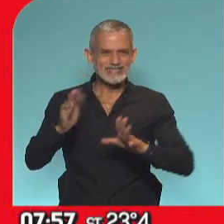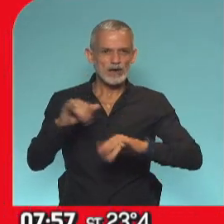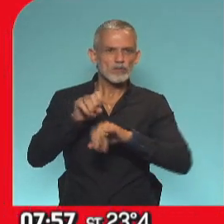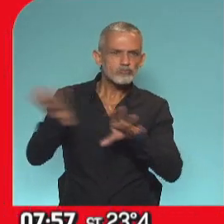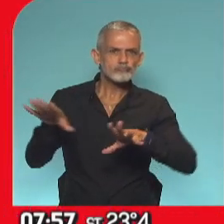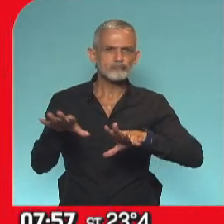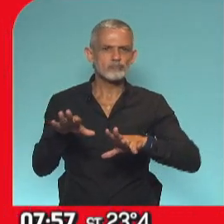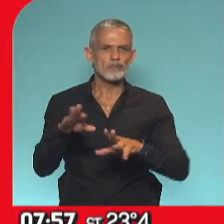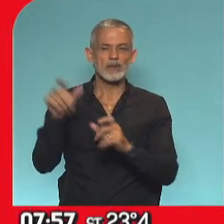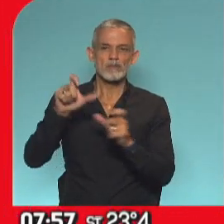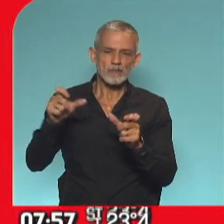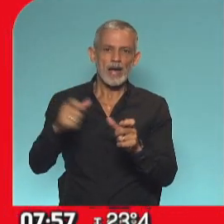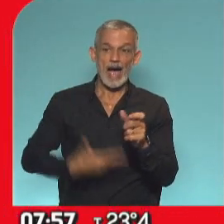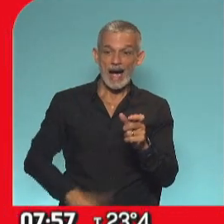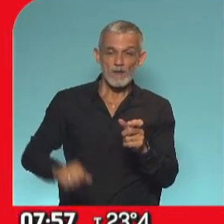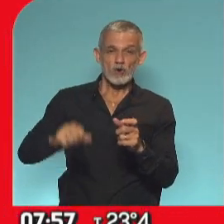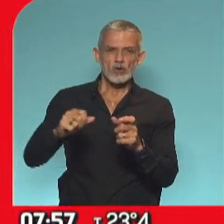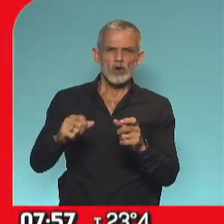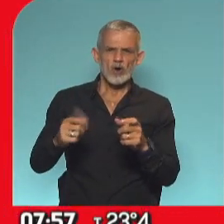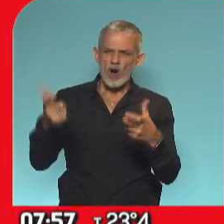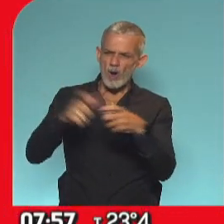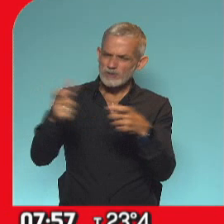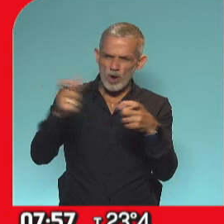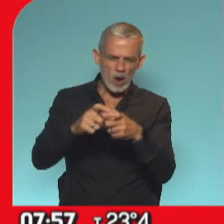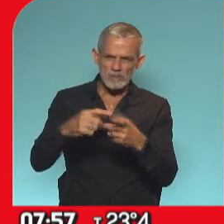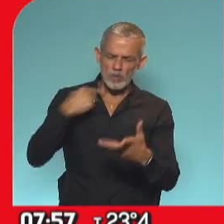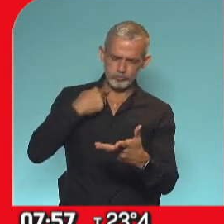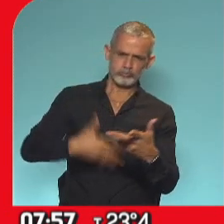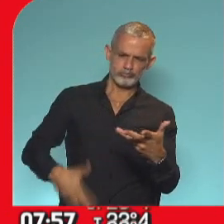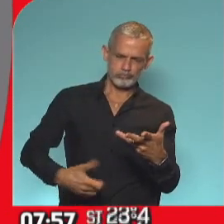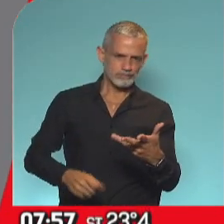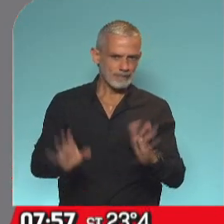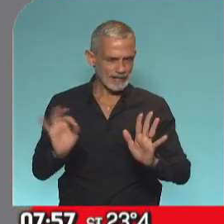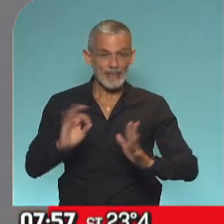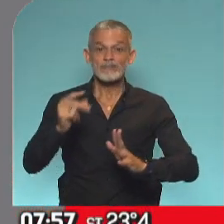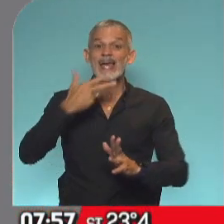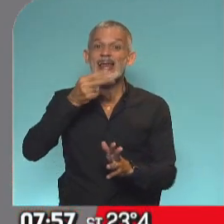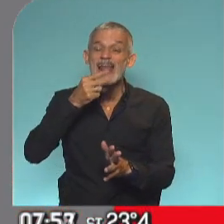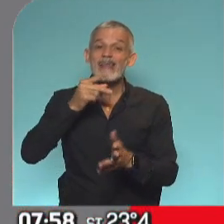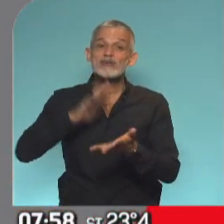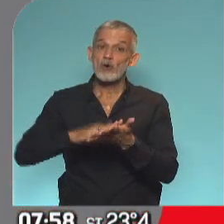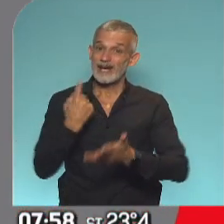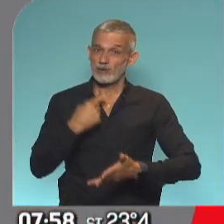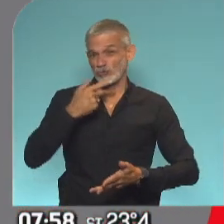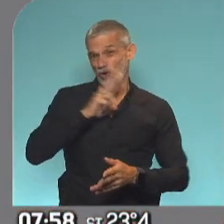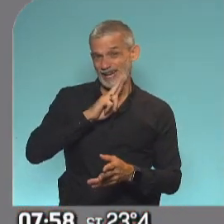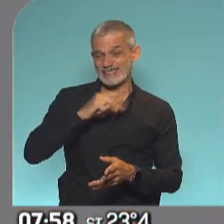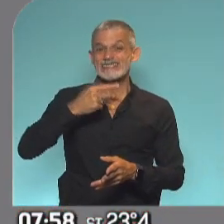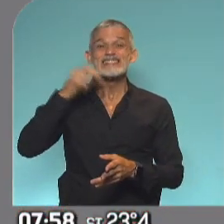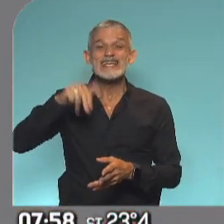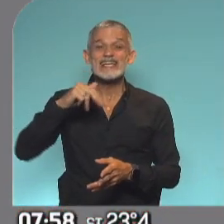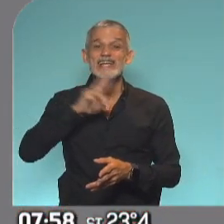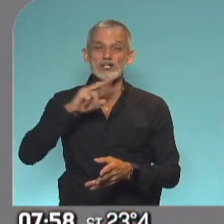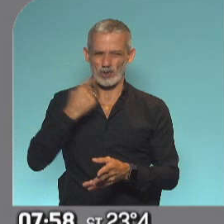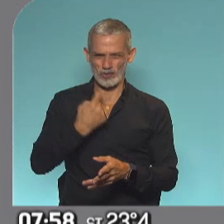de víctimas del aborto en las comisiones donde se debatió el tema. Sí, nada sin nosotras sobre nosotras, decían. Claro. Ahí eso estábamos hablando.